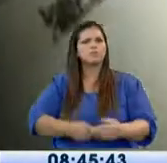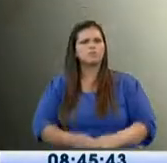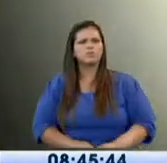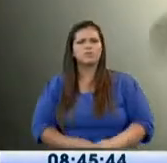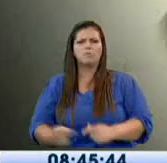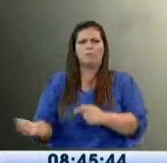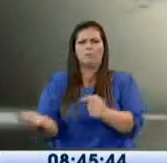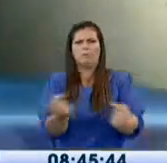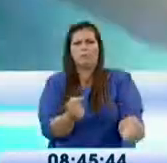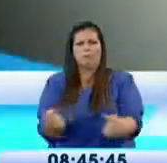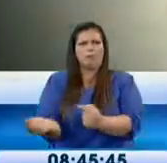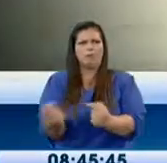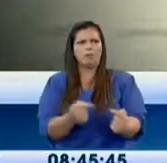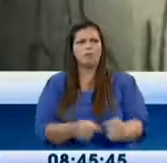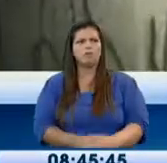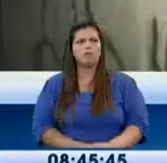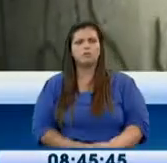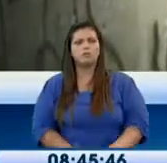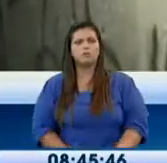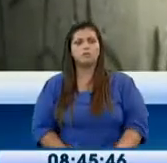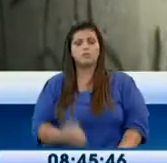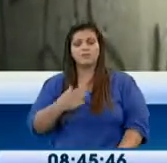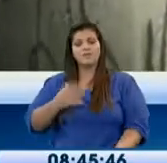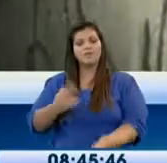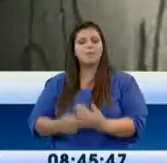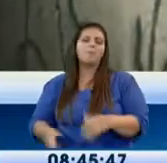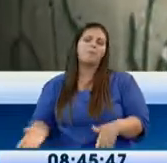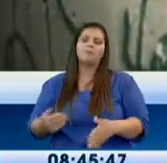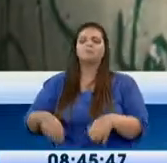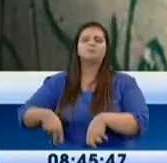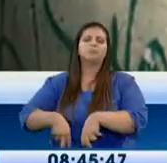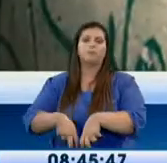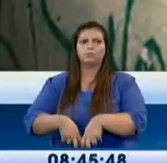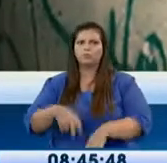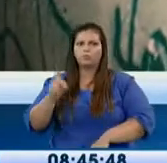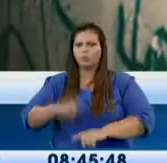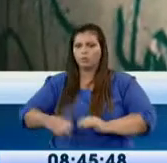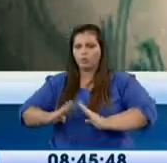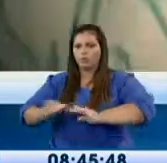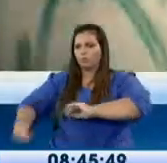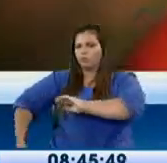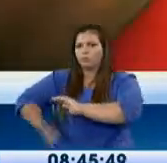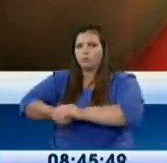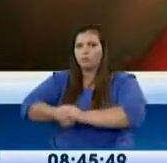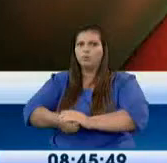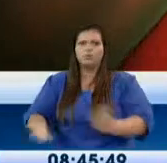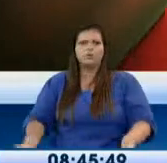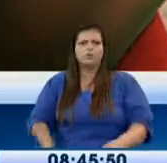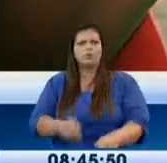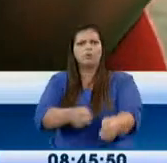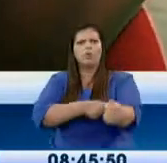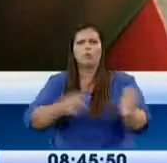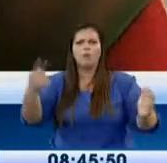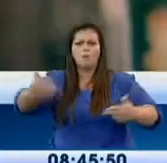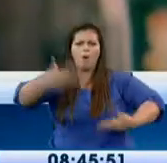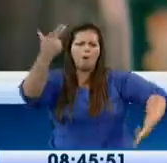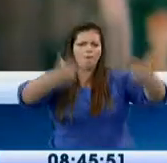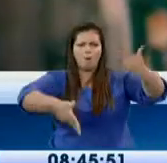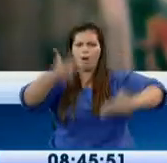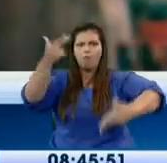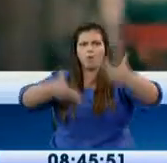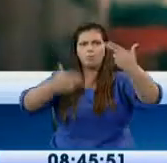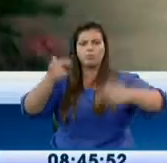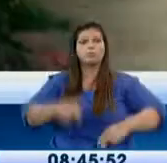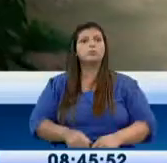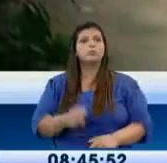Mi hijo ya no puede estar ni siquiera con su hijo afuera de su casa porque no sabe en qué momento se arma una balacera. Por acá el pánico se ha metido en los huesos y la incertidumbre